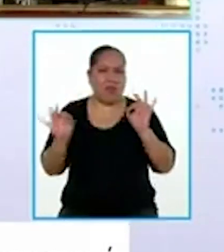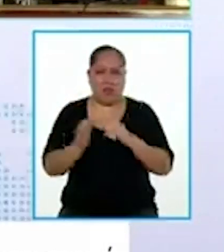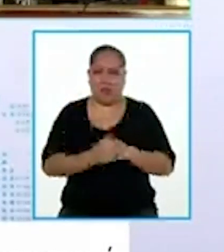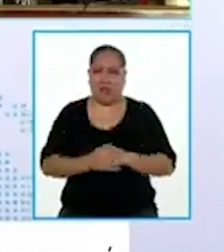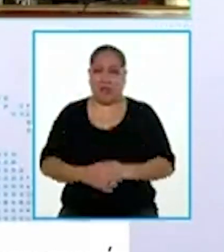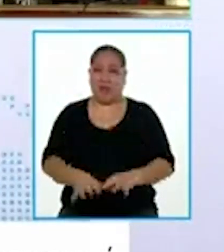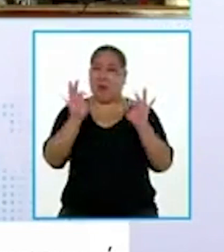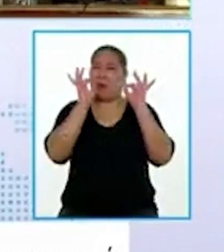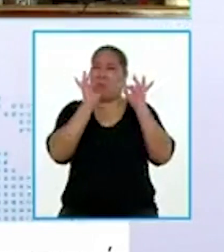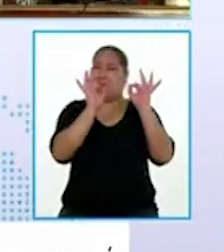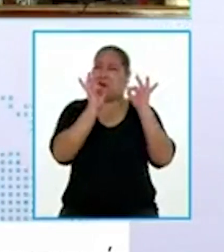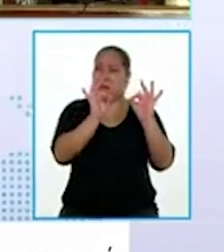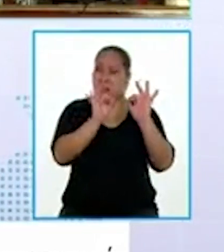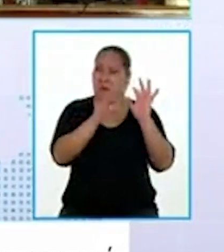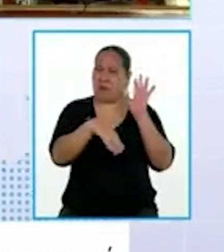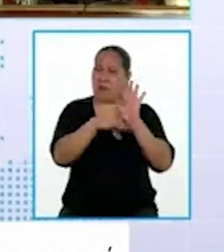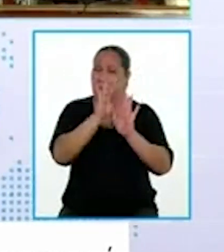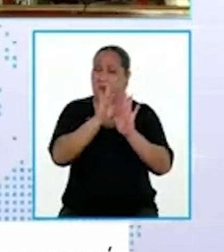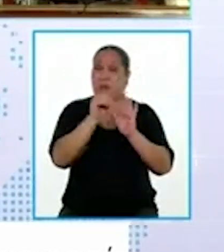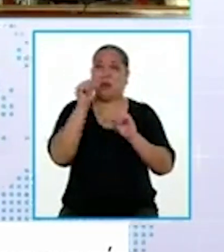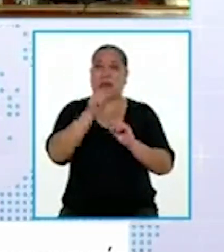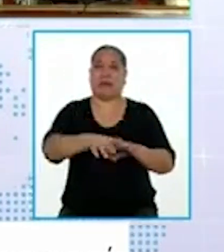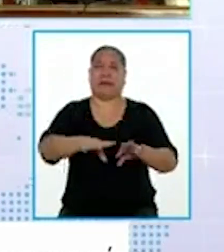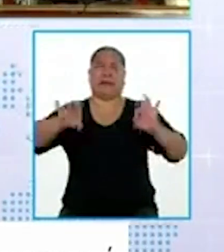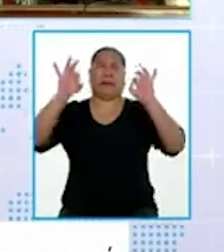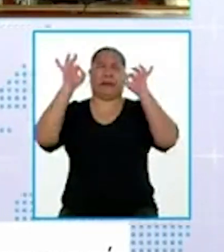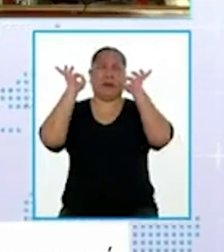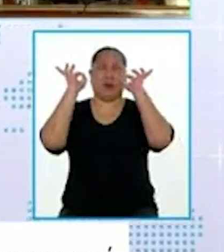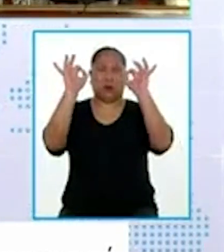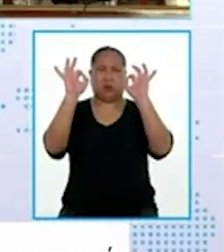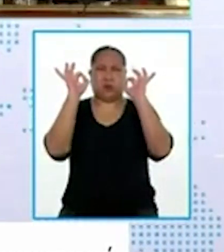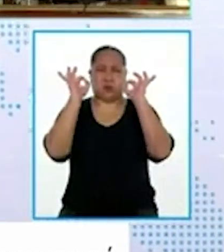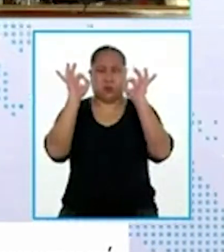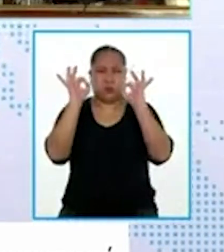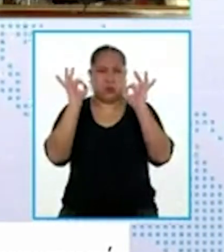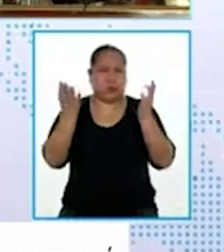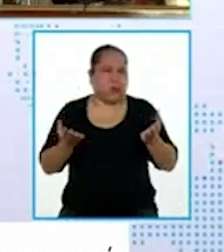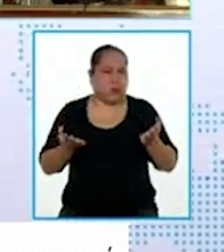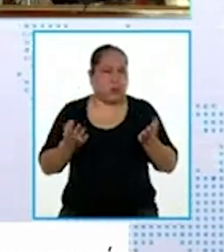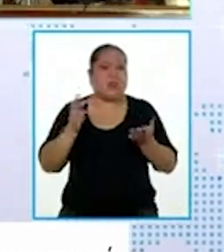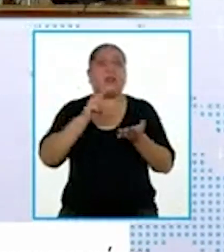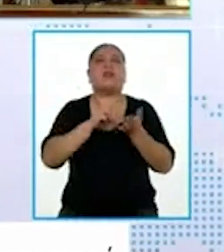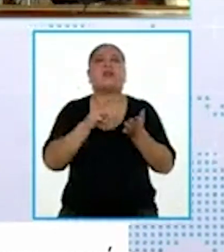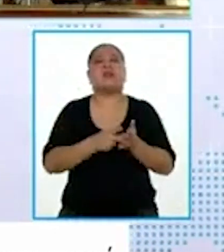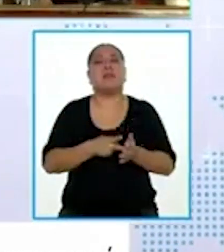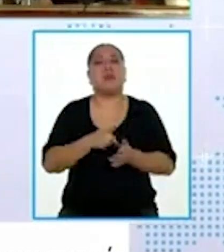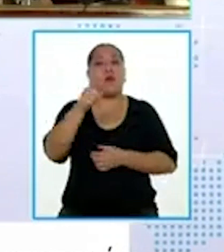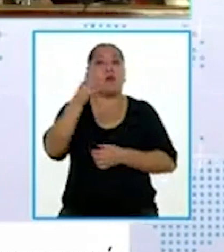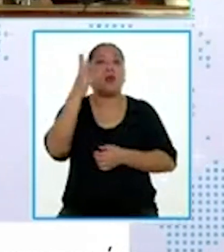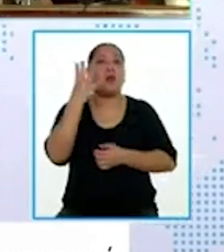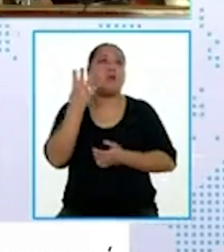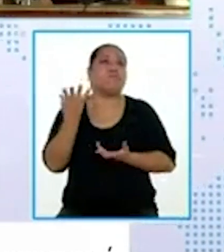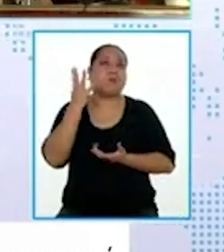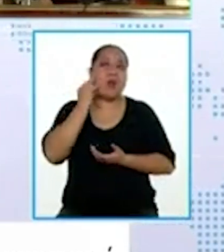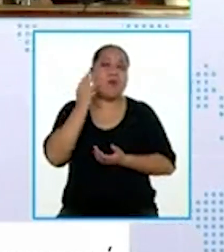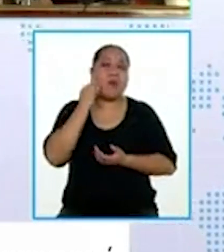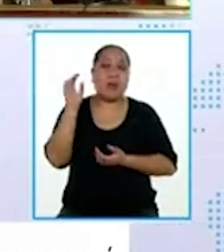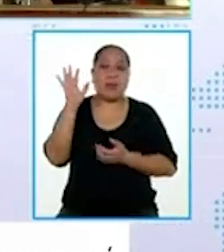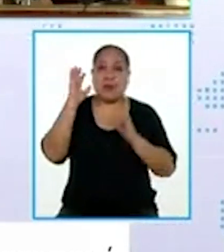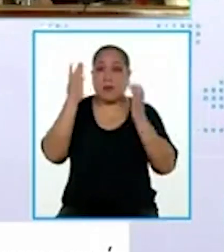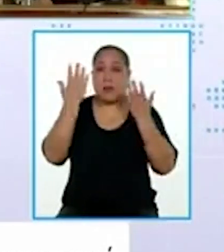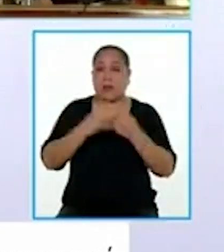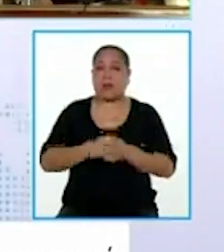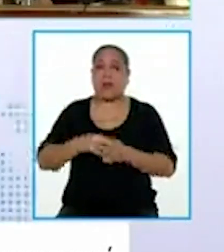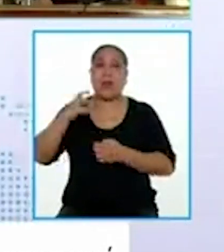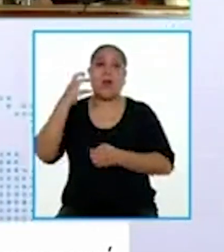alerta muy alto a nivel de alerta extremo qué significa eso pues miren una experiencia similar a la que tuvimos durante